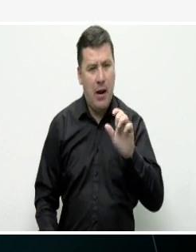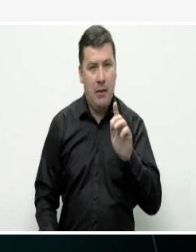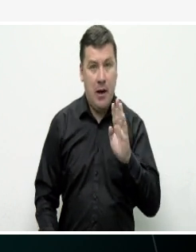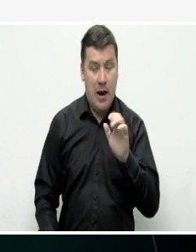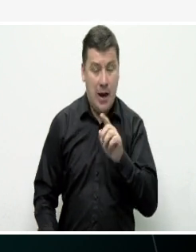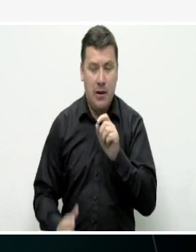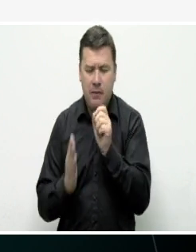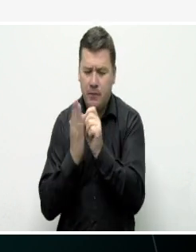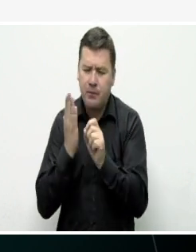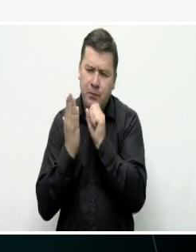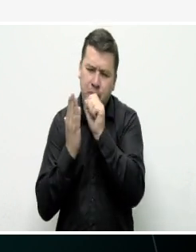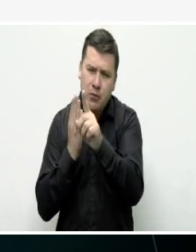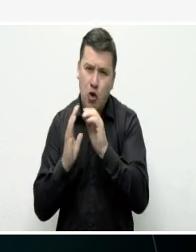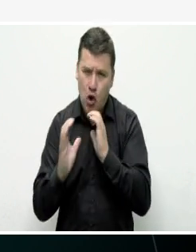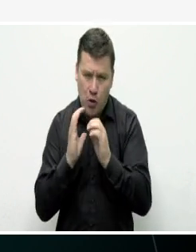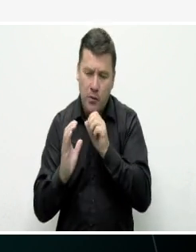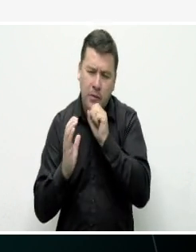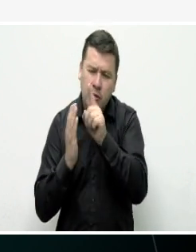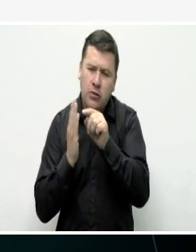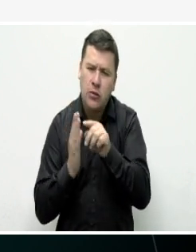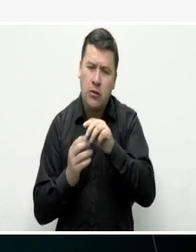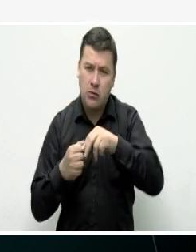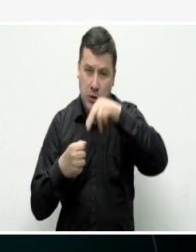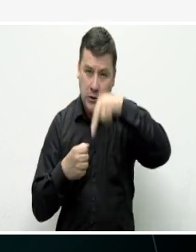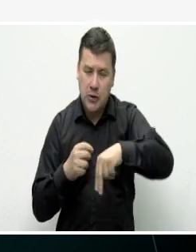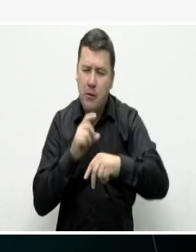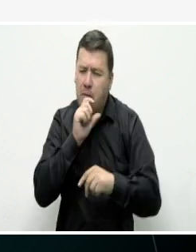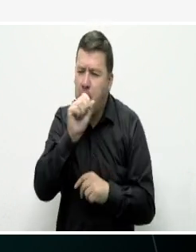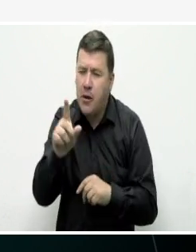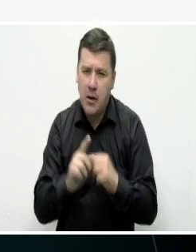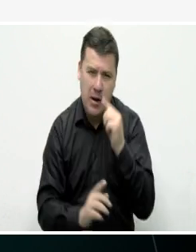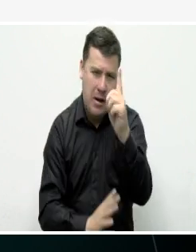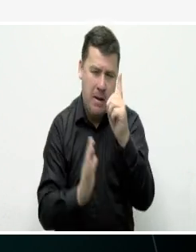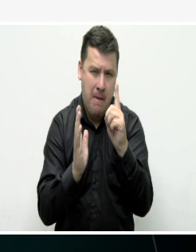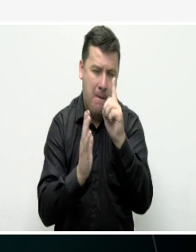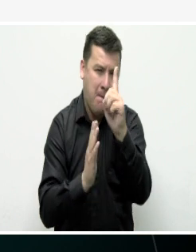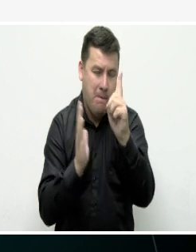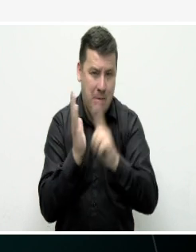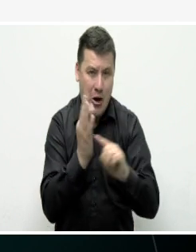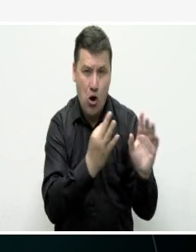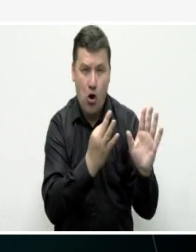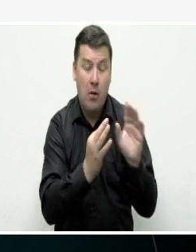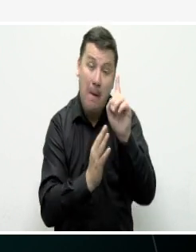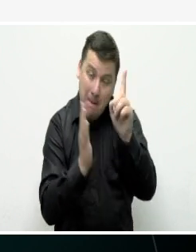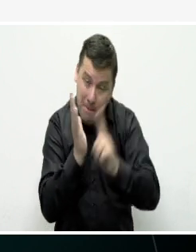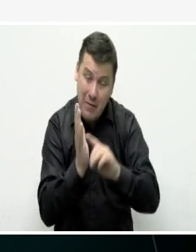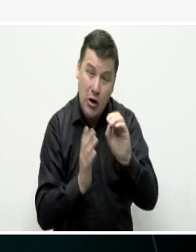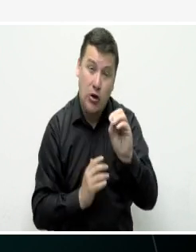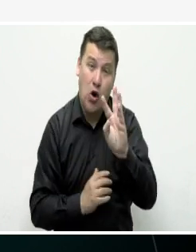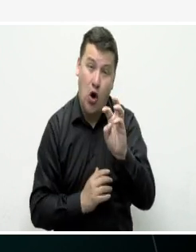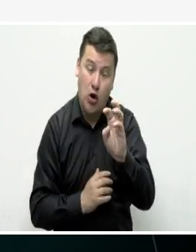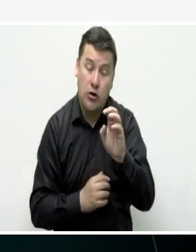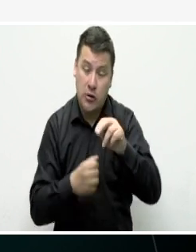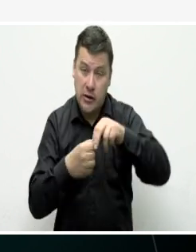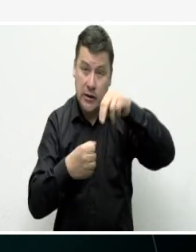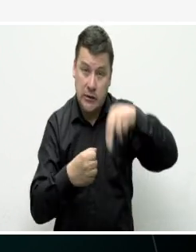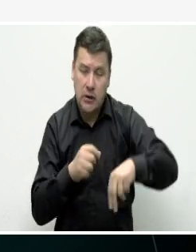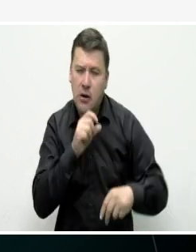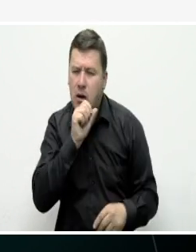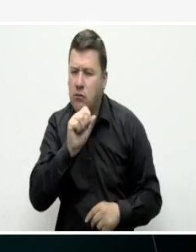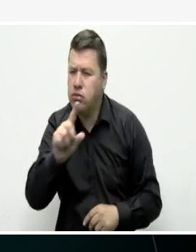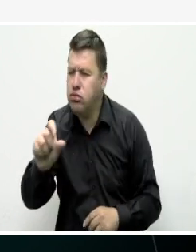de comunicación, una encuesta a los ciudadanos, 1.008 ciudadanos en todo el país. Allí podemos